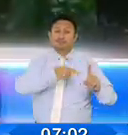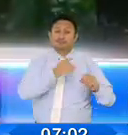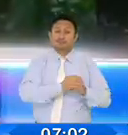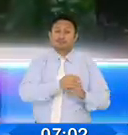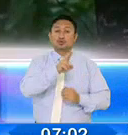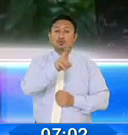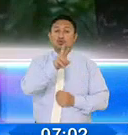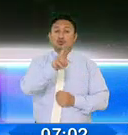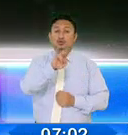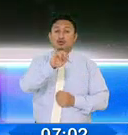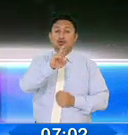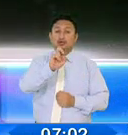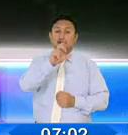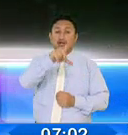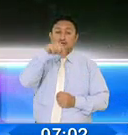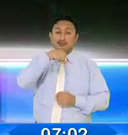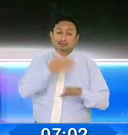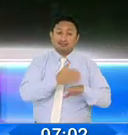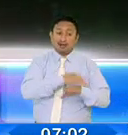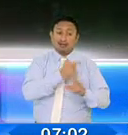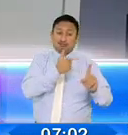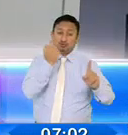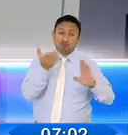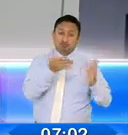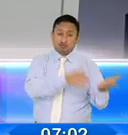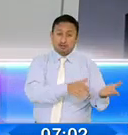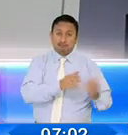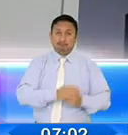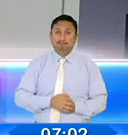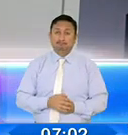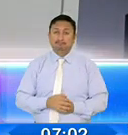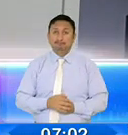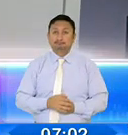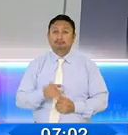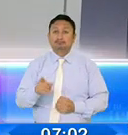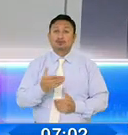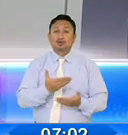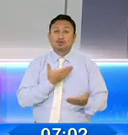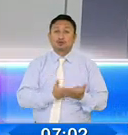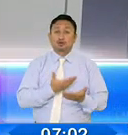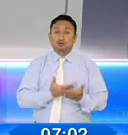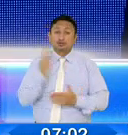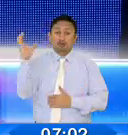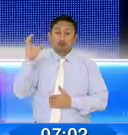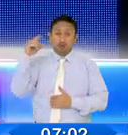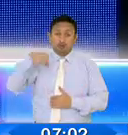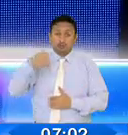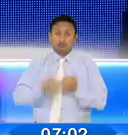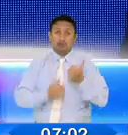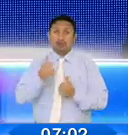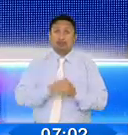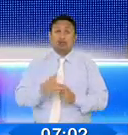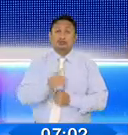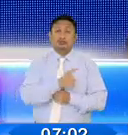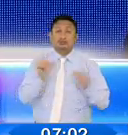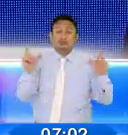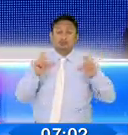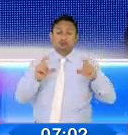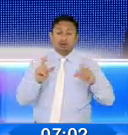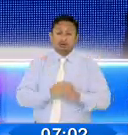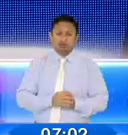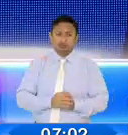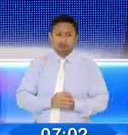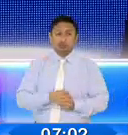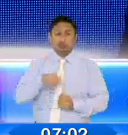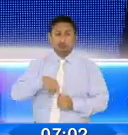mismo que hace poco fue abatido. Sobre las supuestas pruebas encontradas en Colombia, el candidato por Centro Democrático UNES, Andrés Arauz, ya se